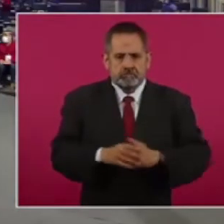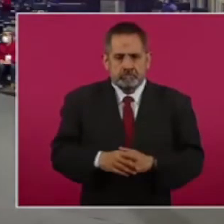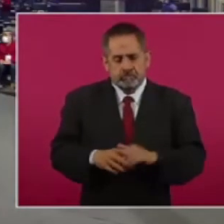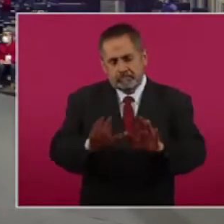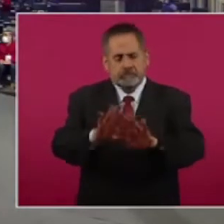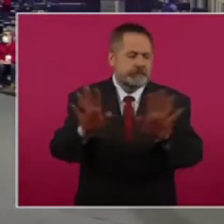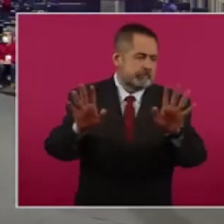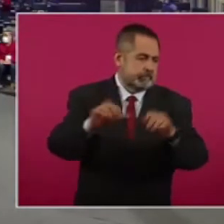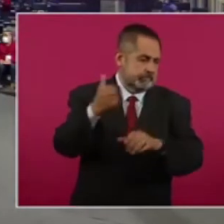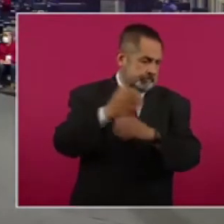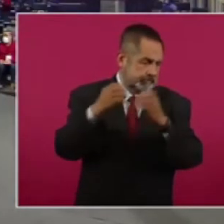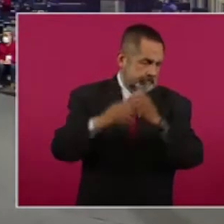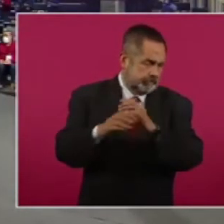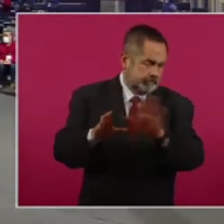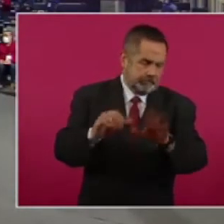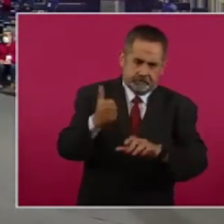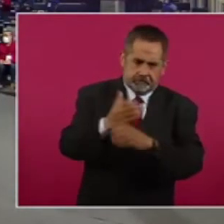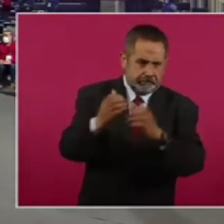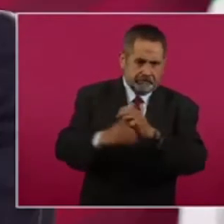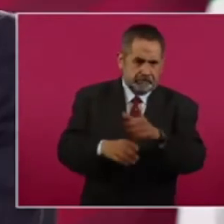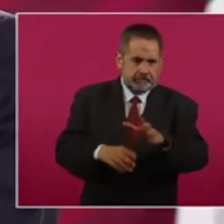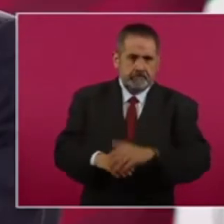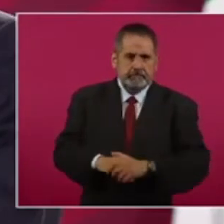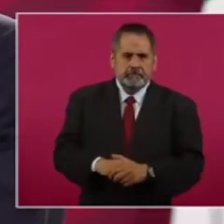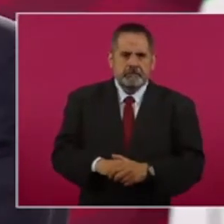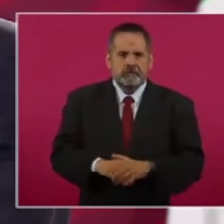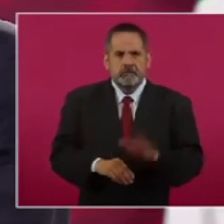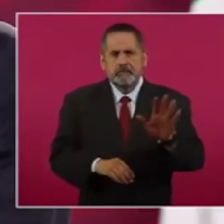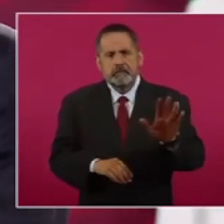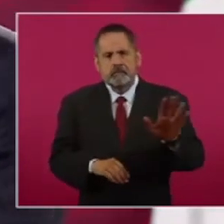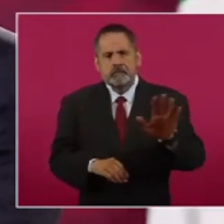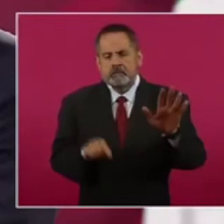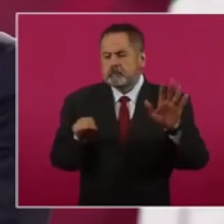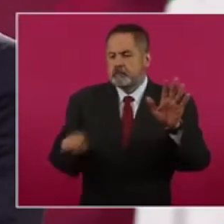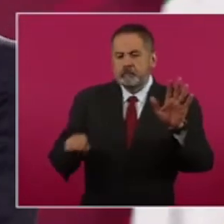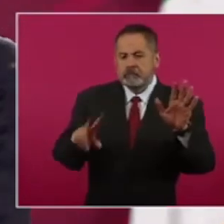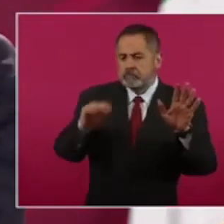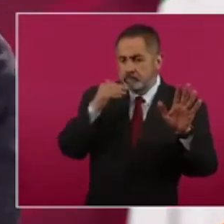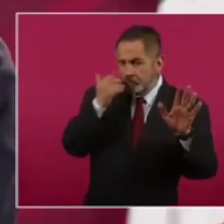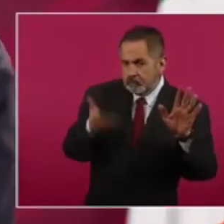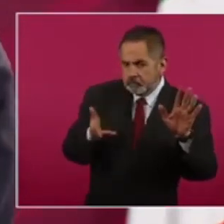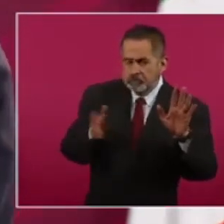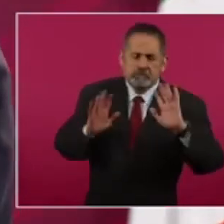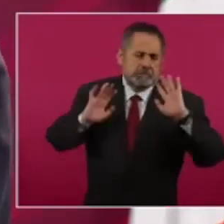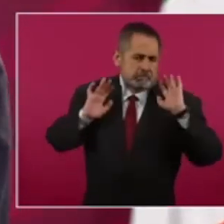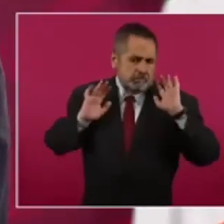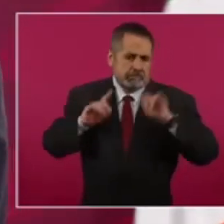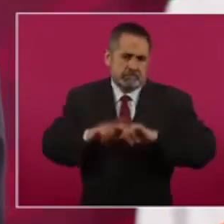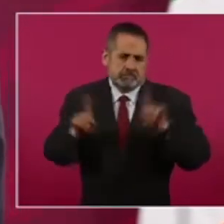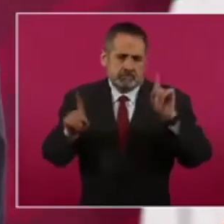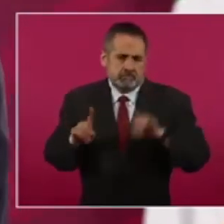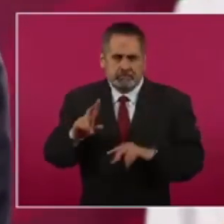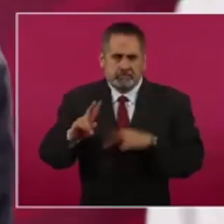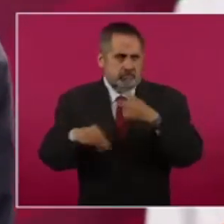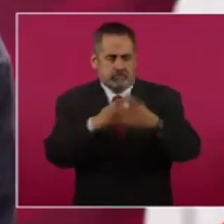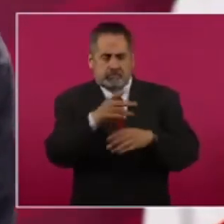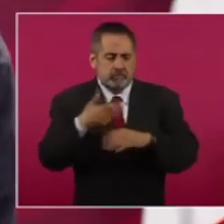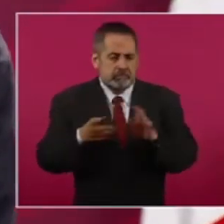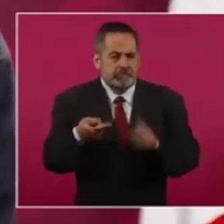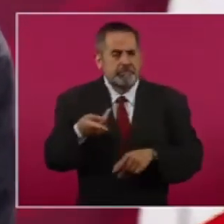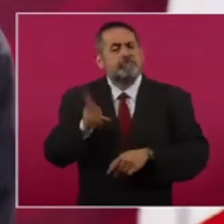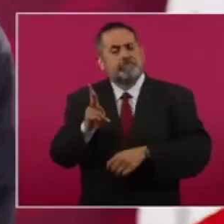Ah, esa es otra cosa. El hecho el de que no se quiera ir, que no vaya,